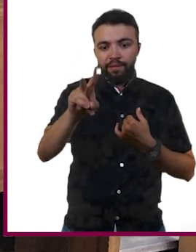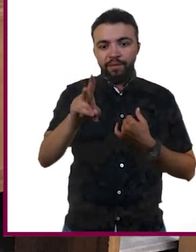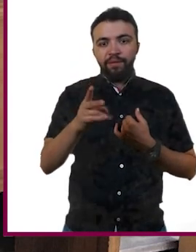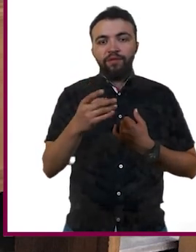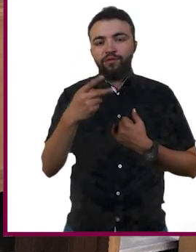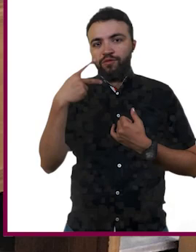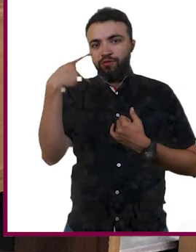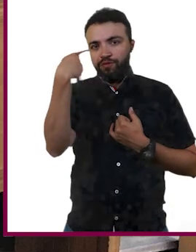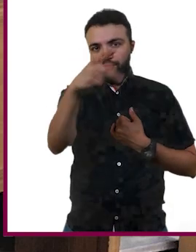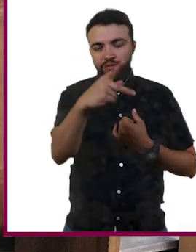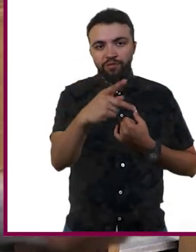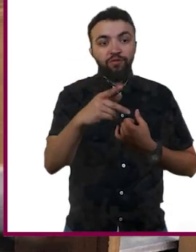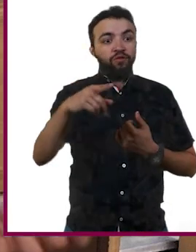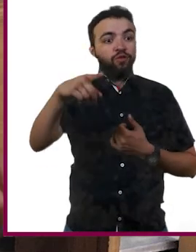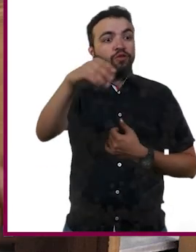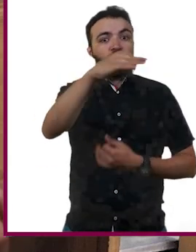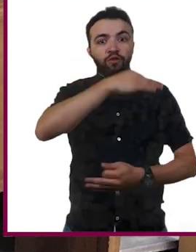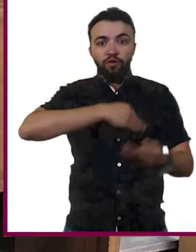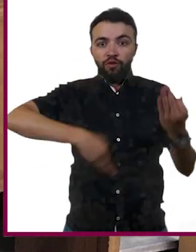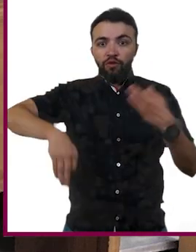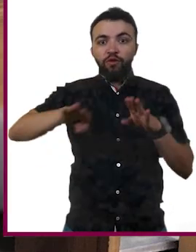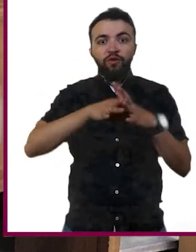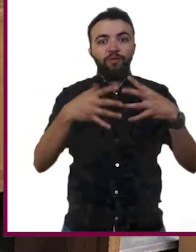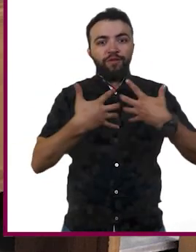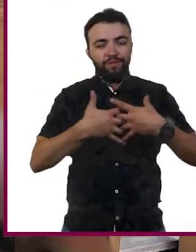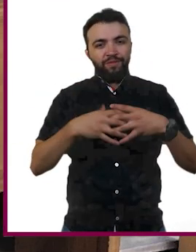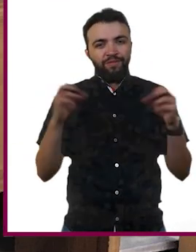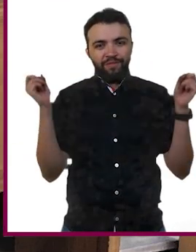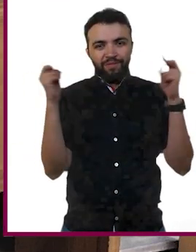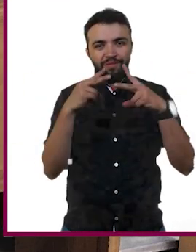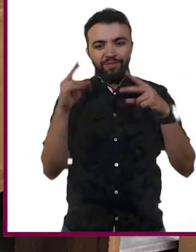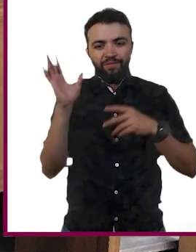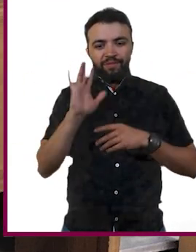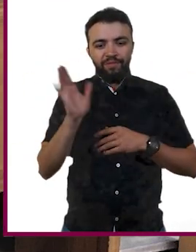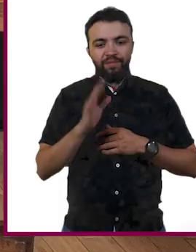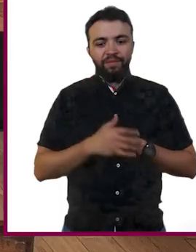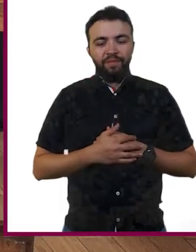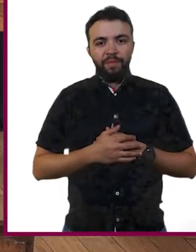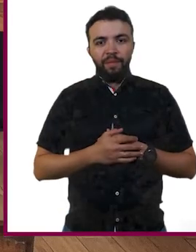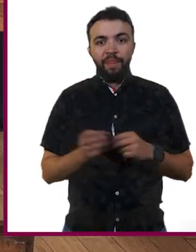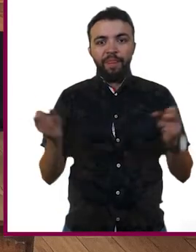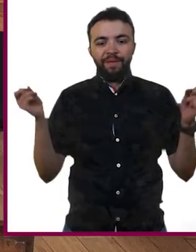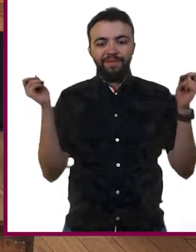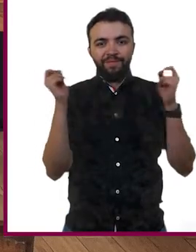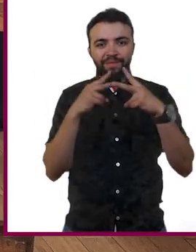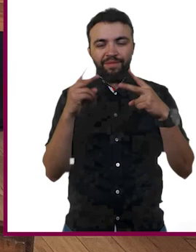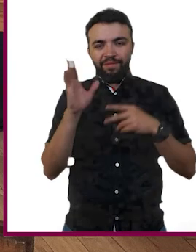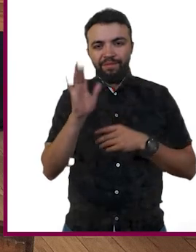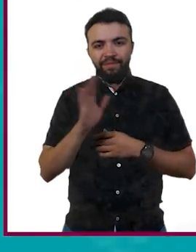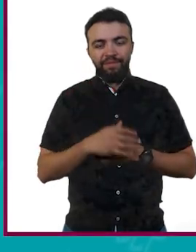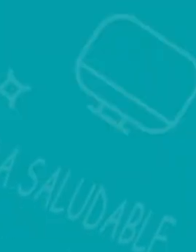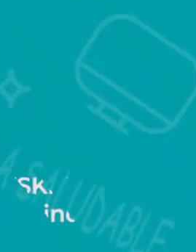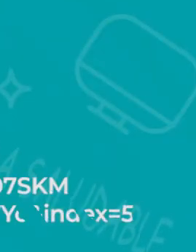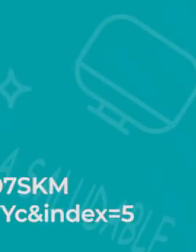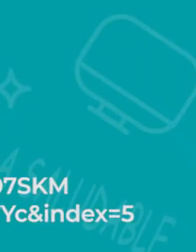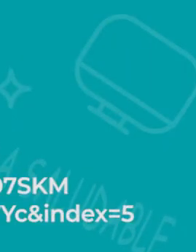conocimiento, es tuyo y lo construimos entre todos. ¡Hasta la próxima! ¡Hasta la próxima!